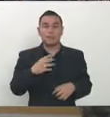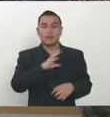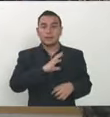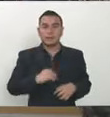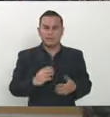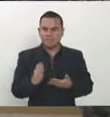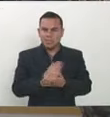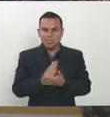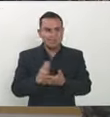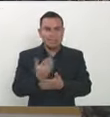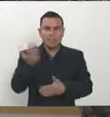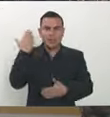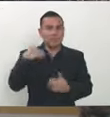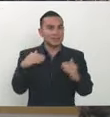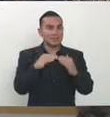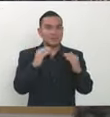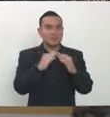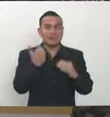Nadie ha visto esto.